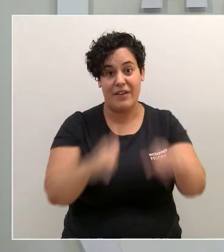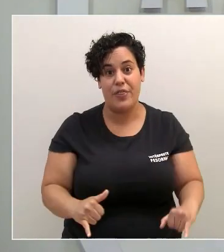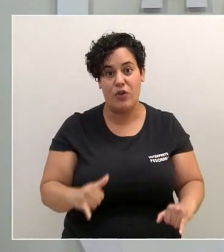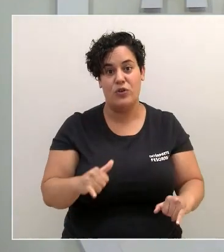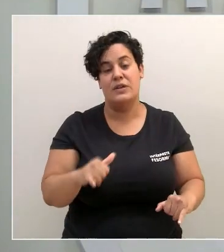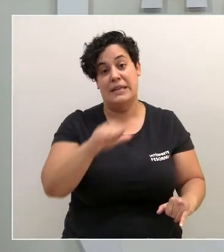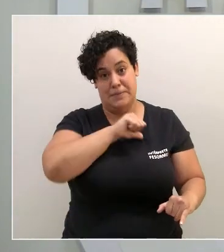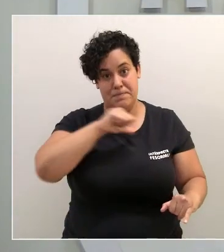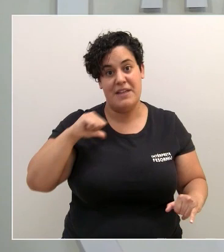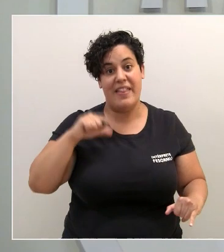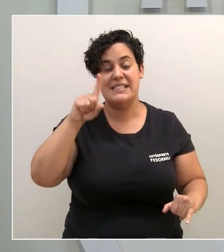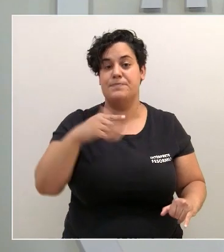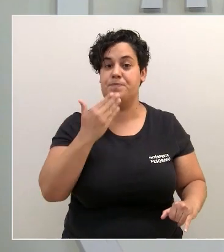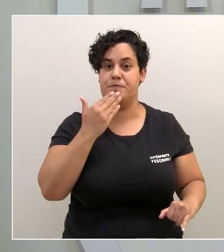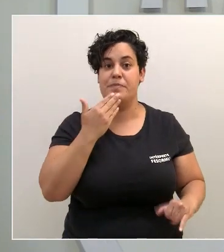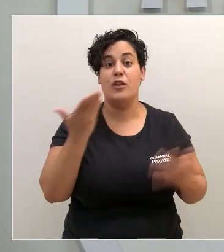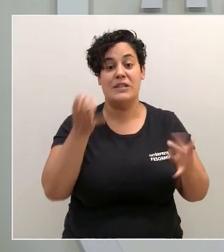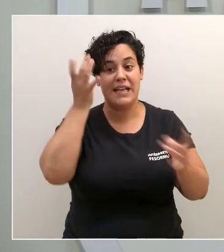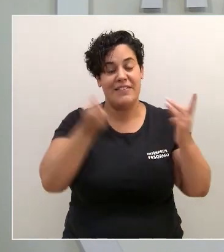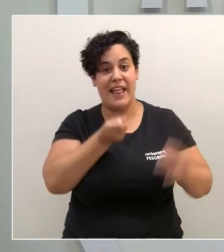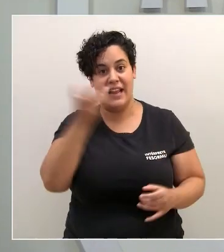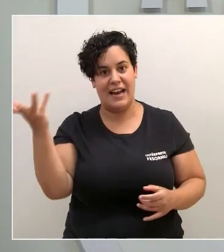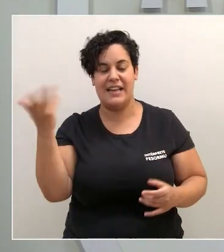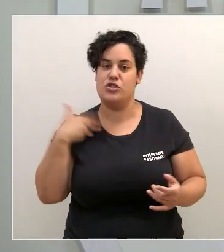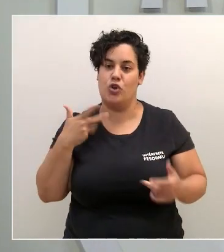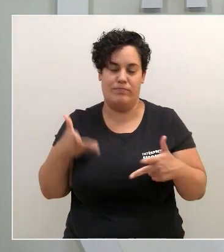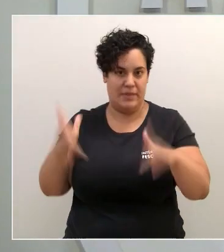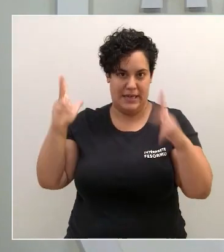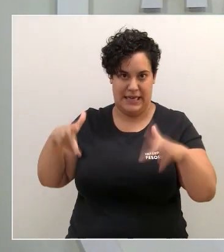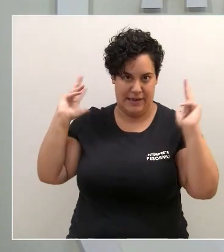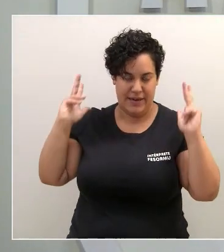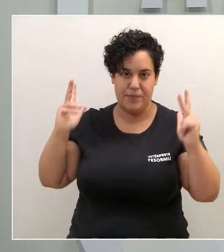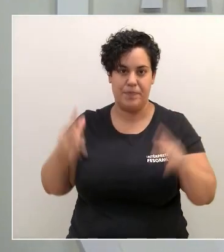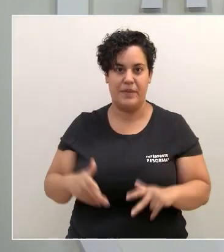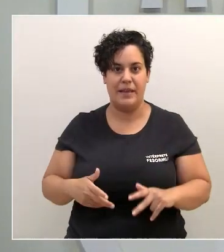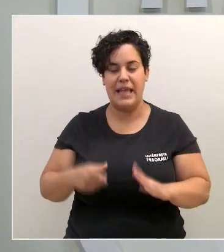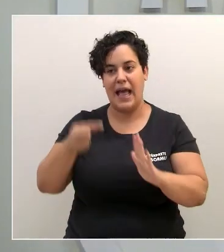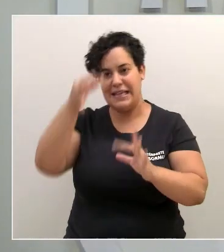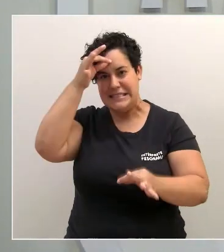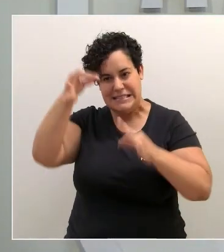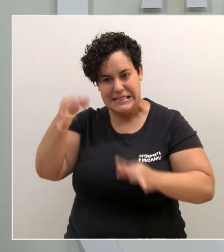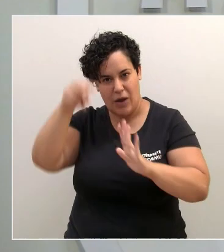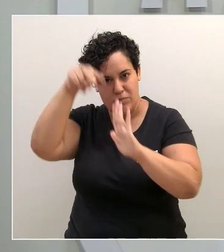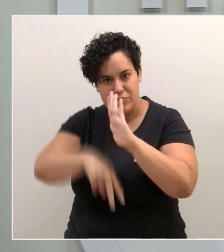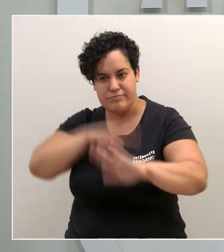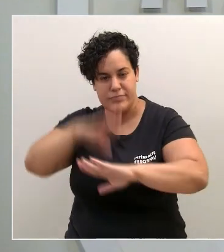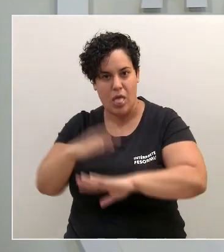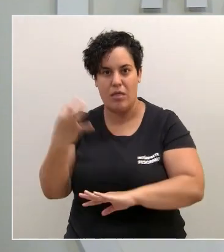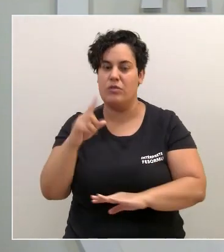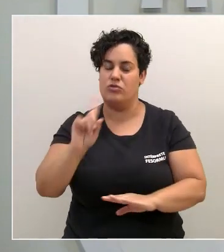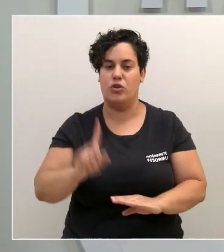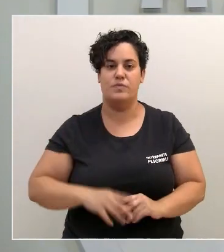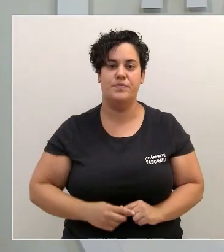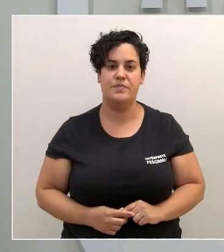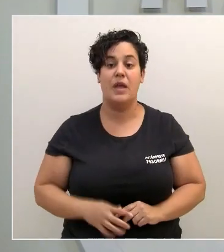el ocio. Por tanto, hemos intentado no hacer más hincapié y, sobre todo, daño a actividades que pueden desarrollar perfectamente